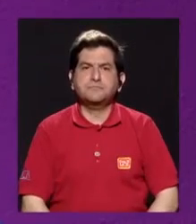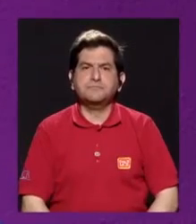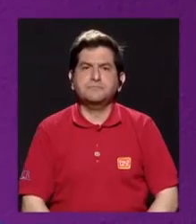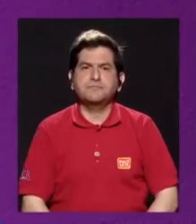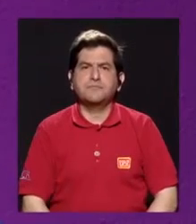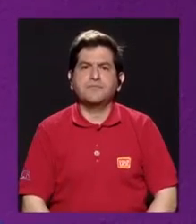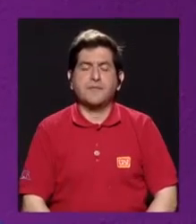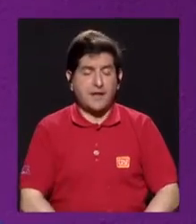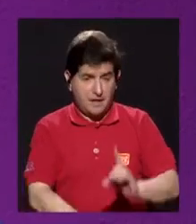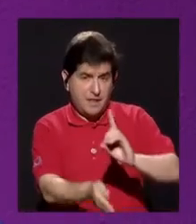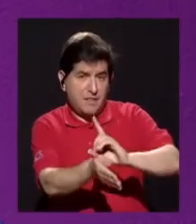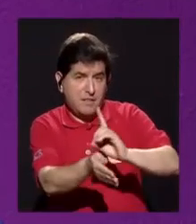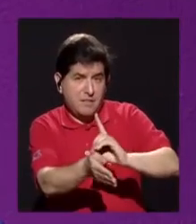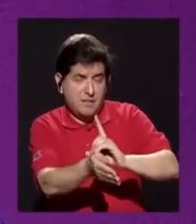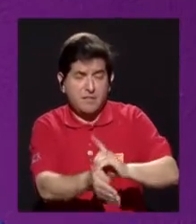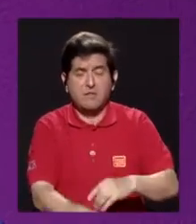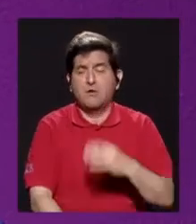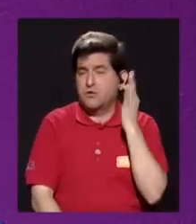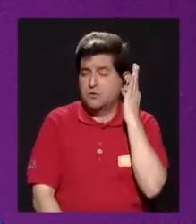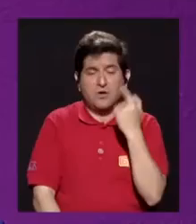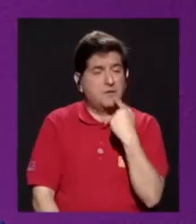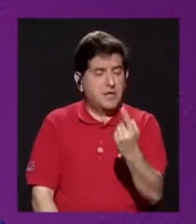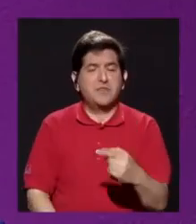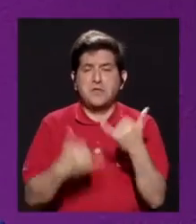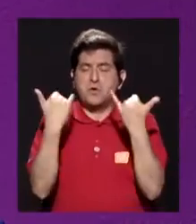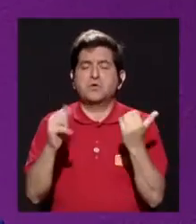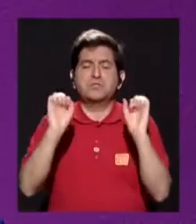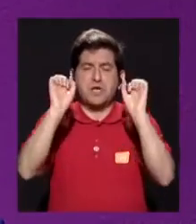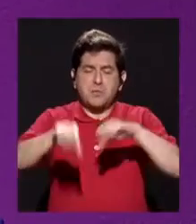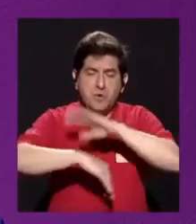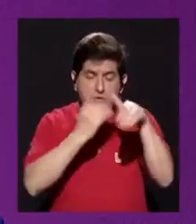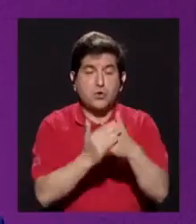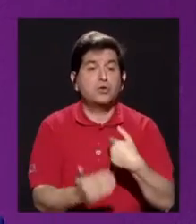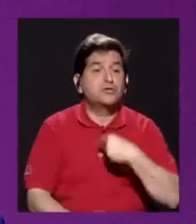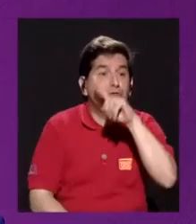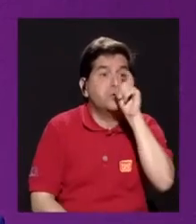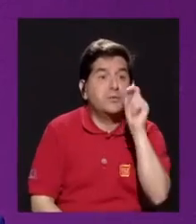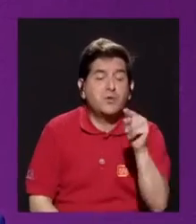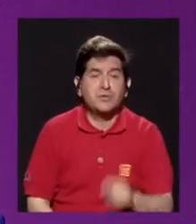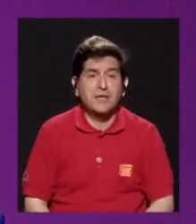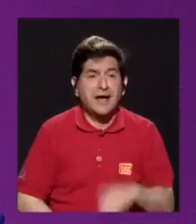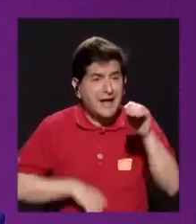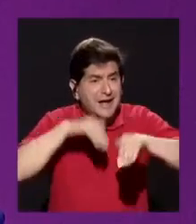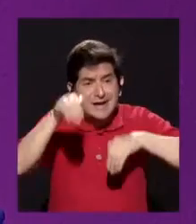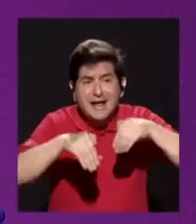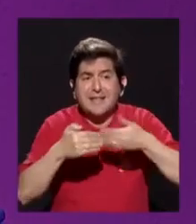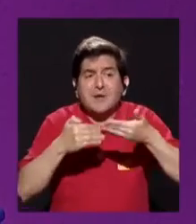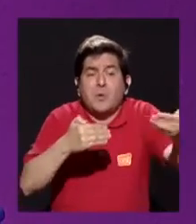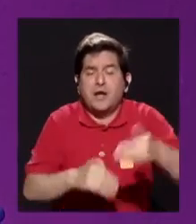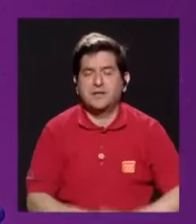Entonces cuando la doctora me dijo, ya puede, yo siempre le preguntaba, ¿cuándo puedo volver a la piscina? No,